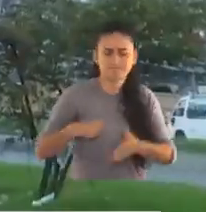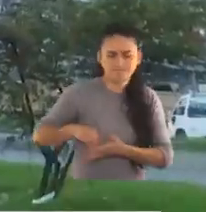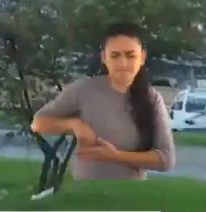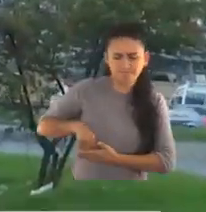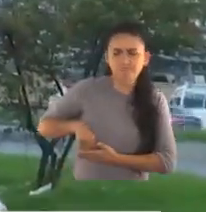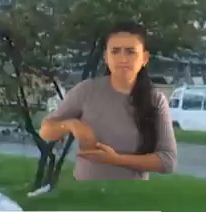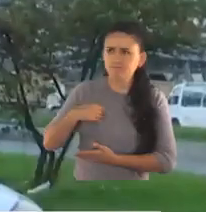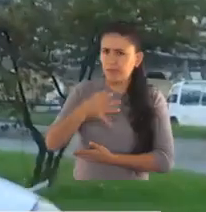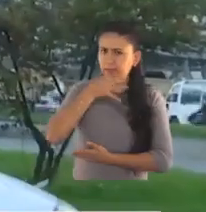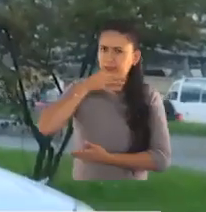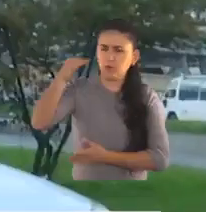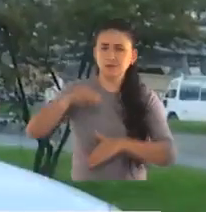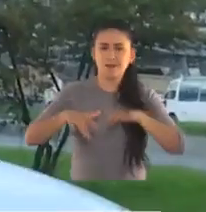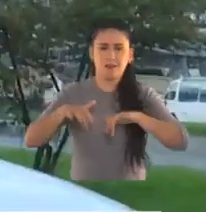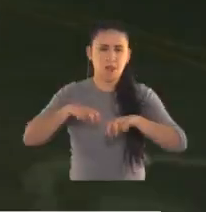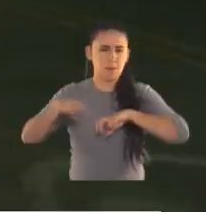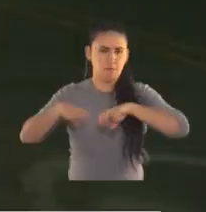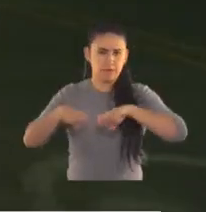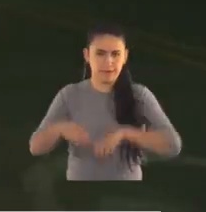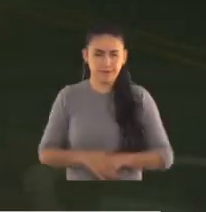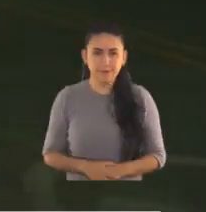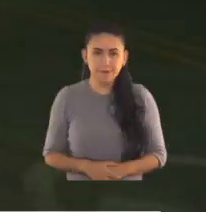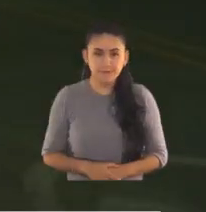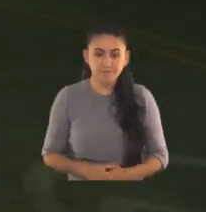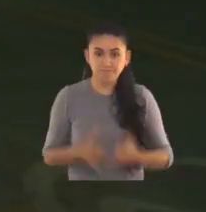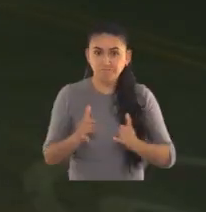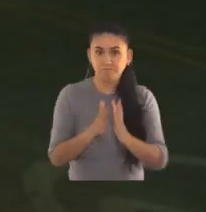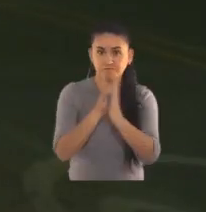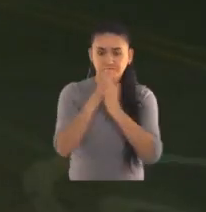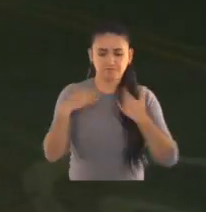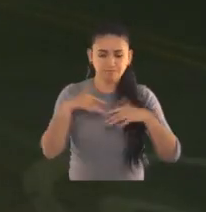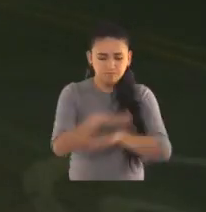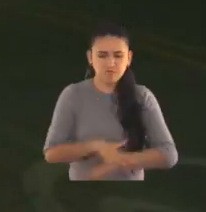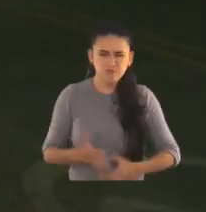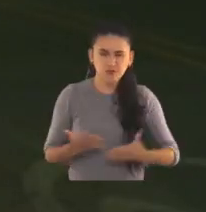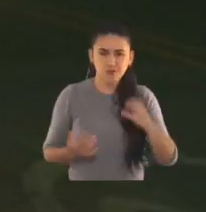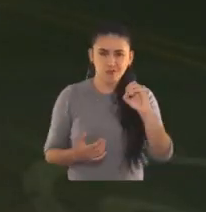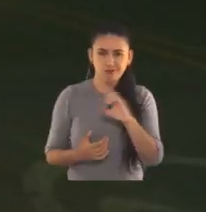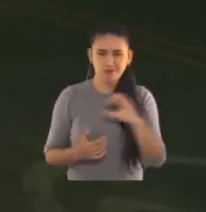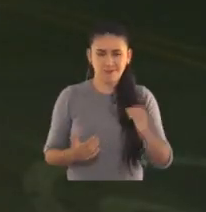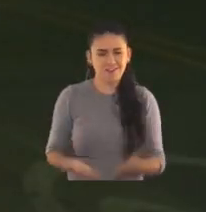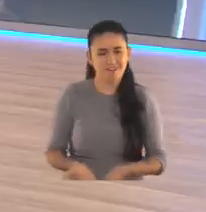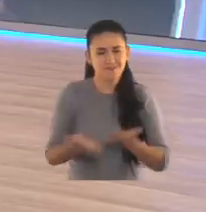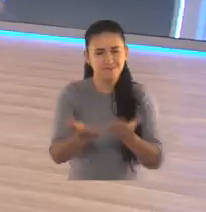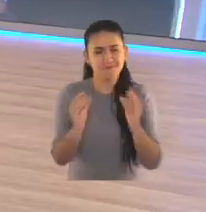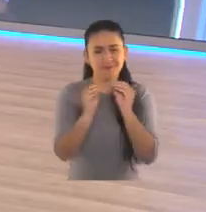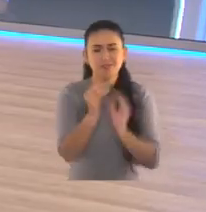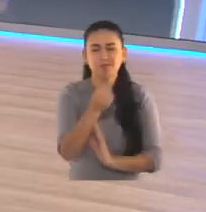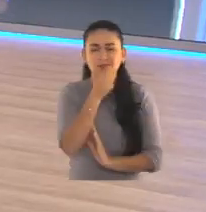Secretaría de Movilidad. Con esta información a esta hora desde el occidente de Bogotá, yo retorno a nuestro centro de noticias. Buenos días.